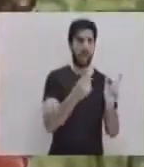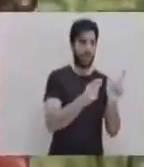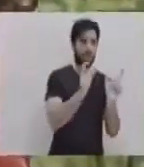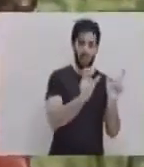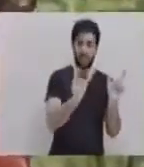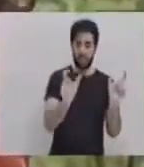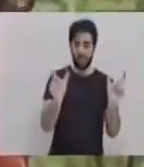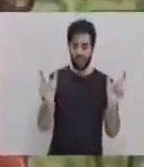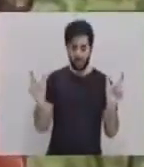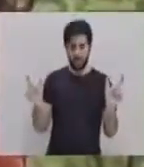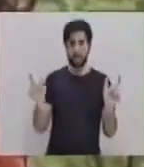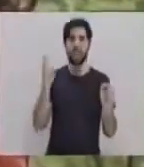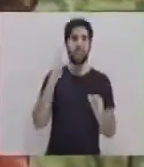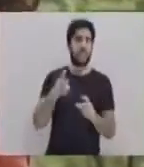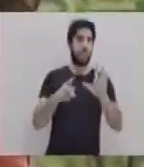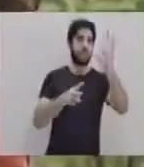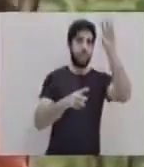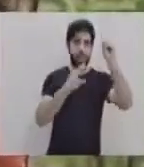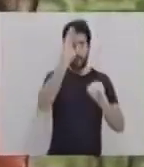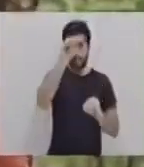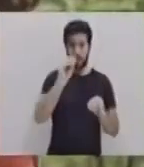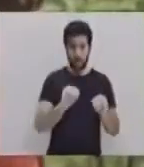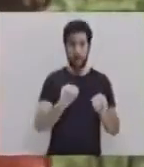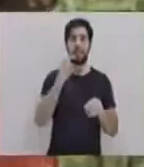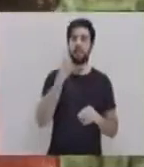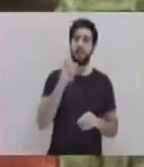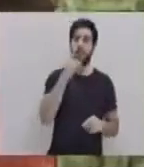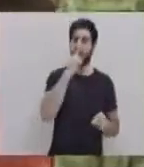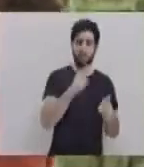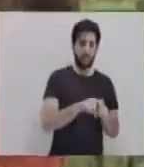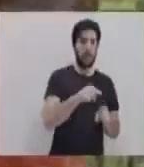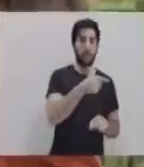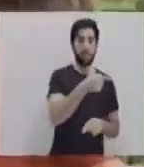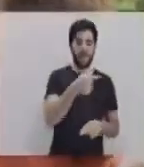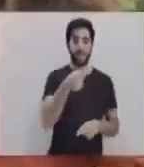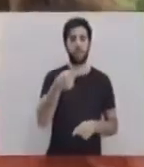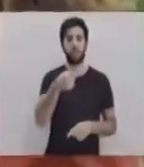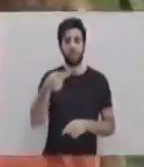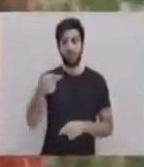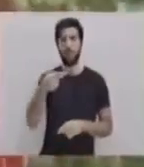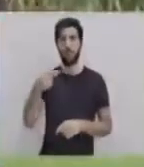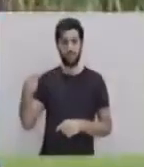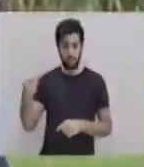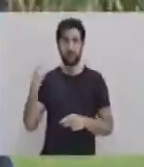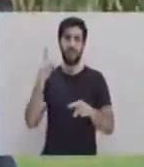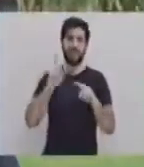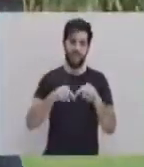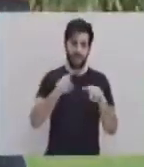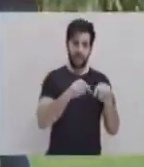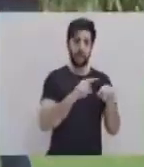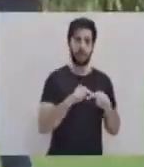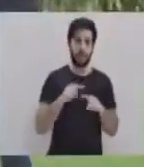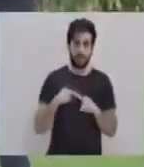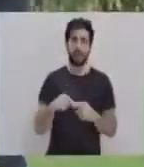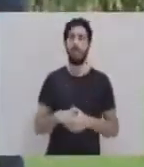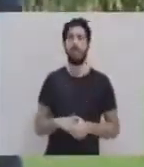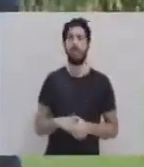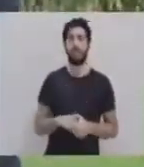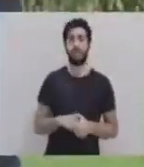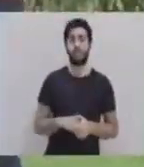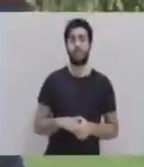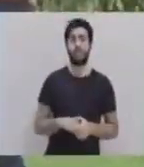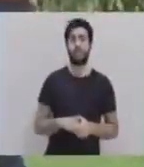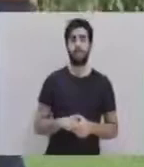con una sola variable, nos quedamos solo con el número, y cuando tenemos solo un número, pues se convierte en 0. Totalmente. Gracias,